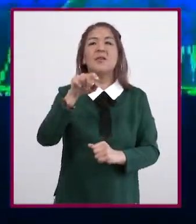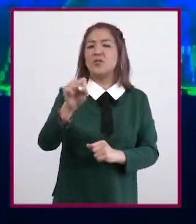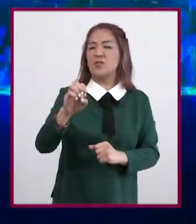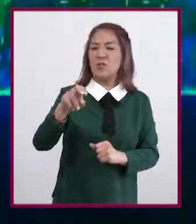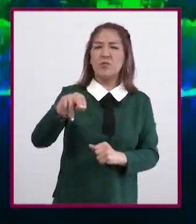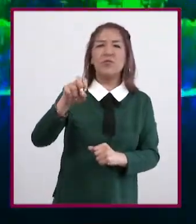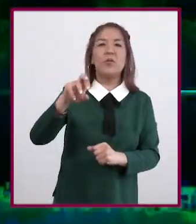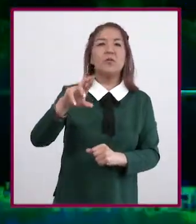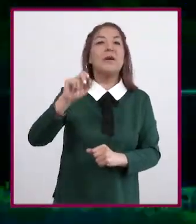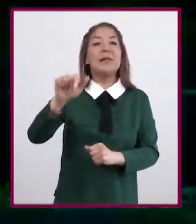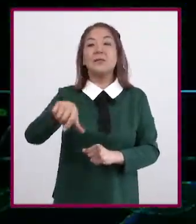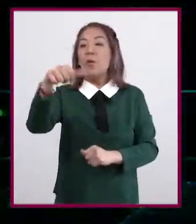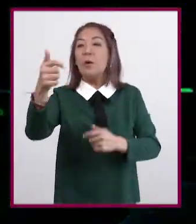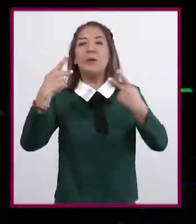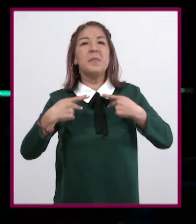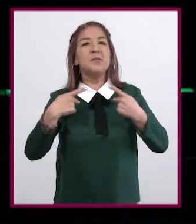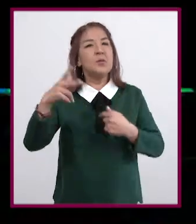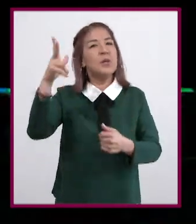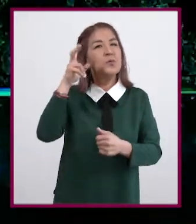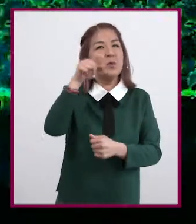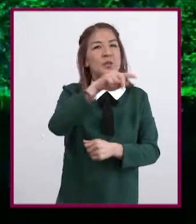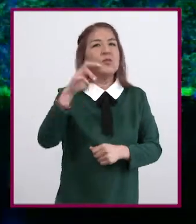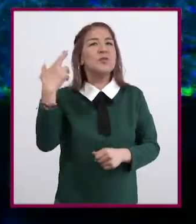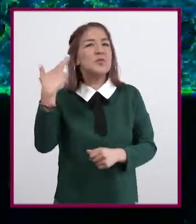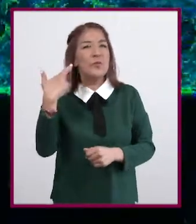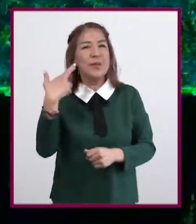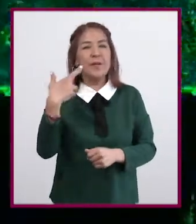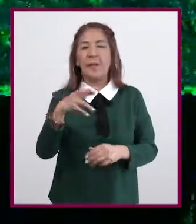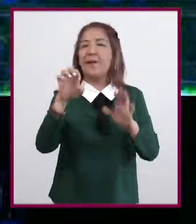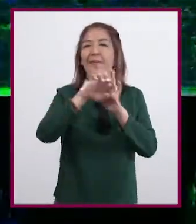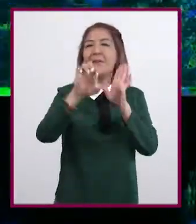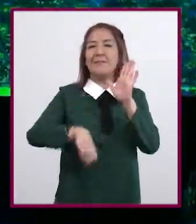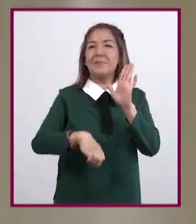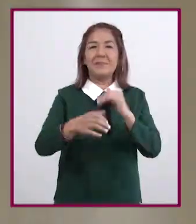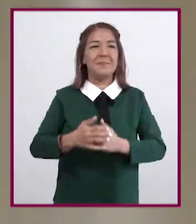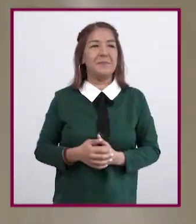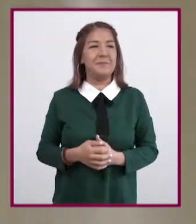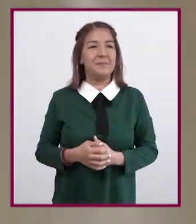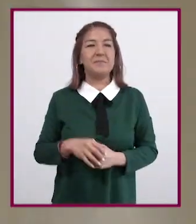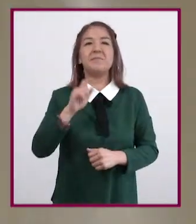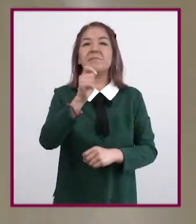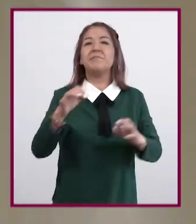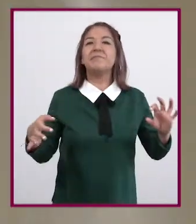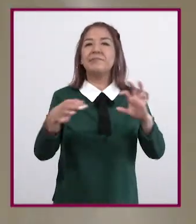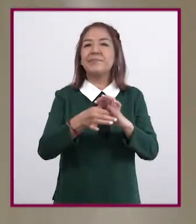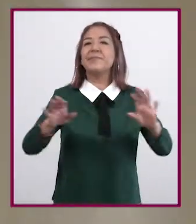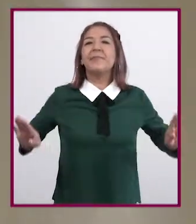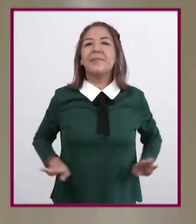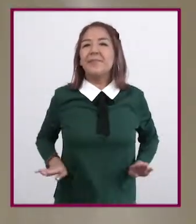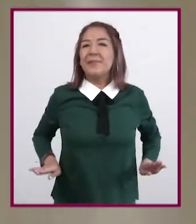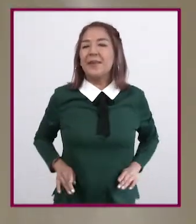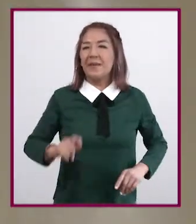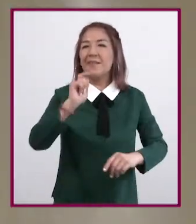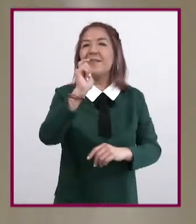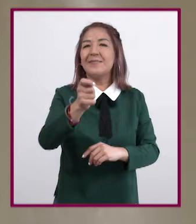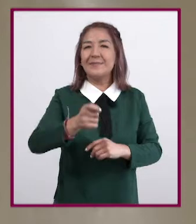que está escuchando los sonidos. Digamos que son como, tienen como común que los dos